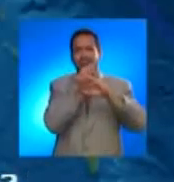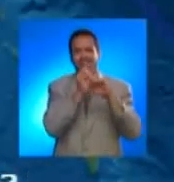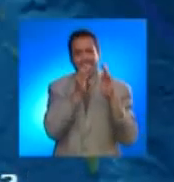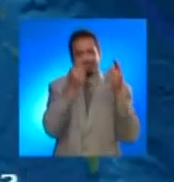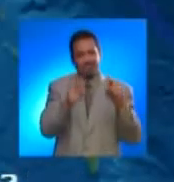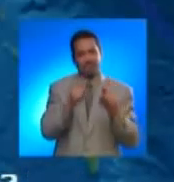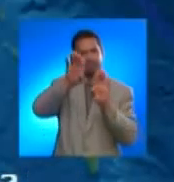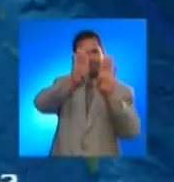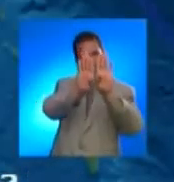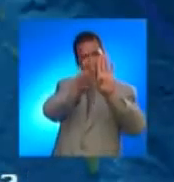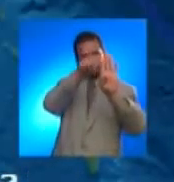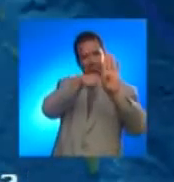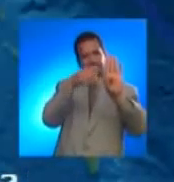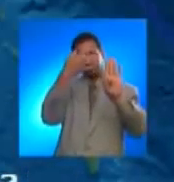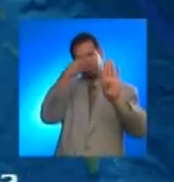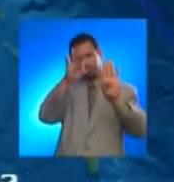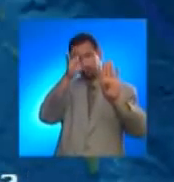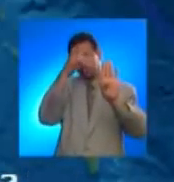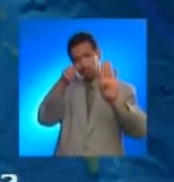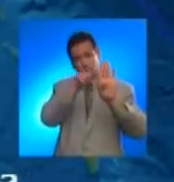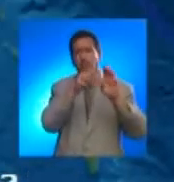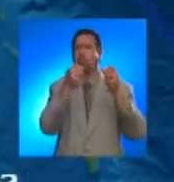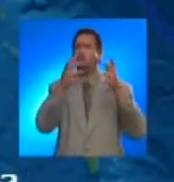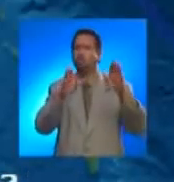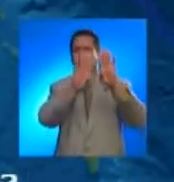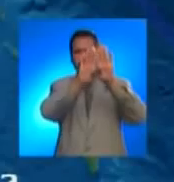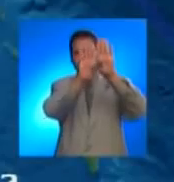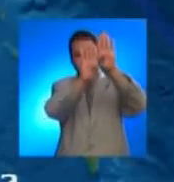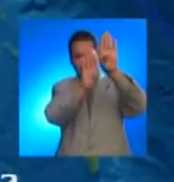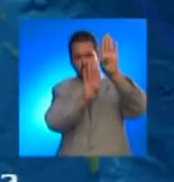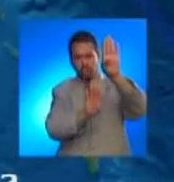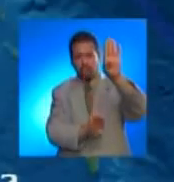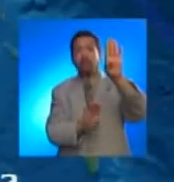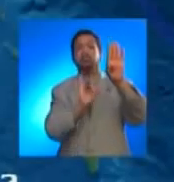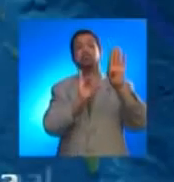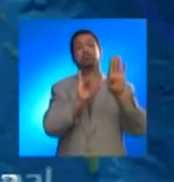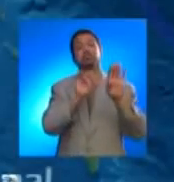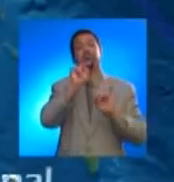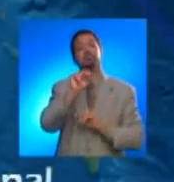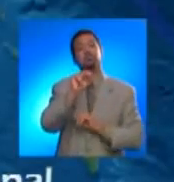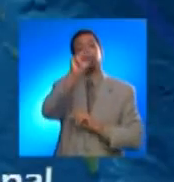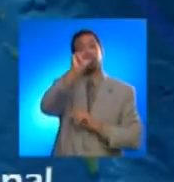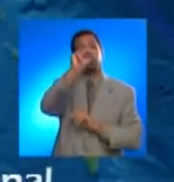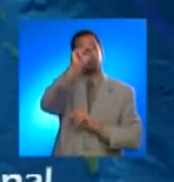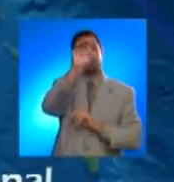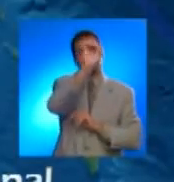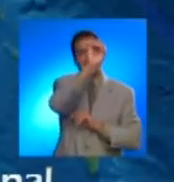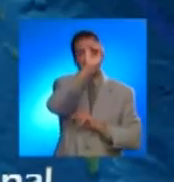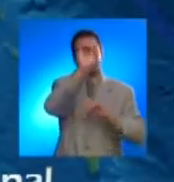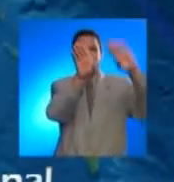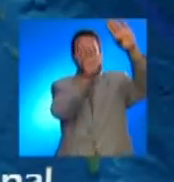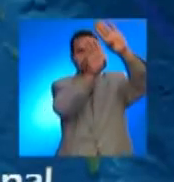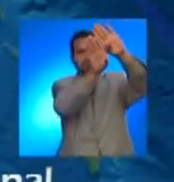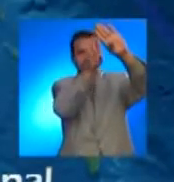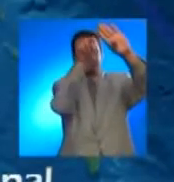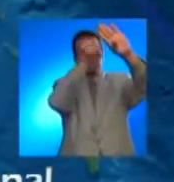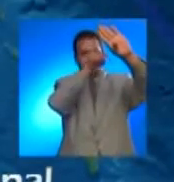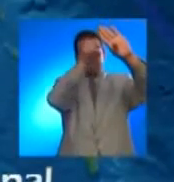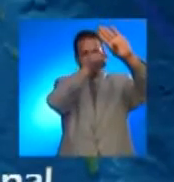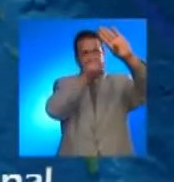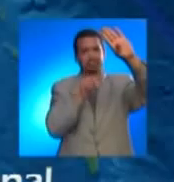la máxima anomalía negativa de gravedad del planeta. Es una zona con muchas fallas que marcan el contacto entre la placa de